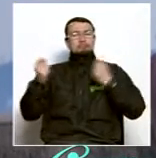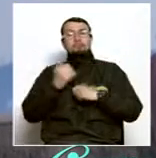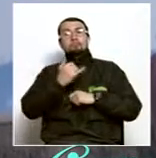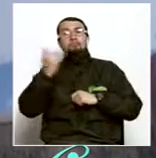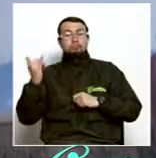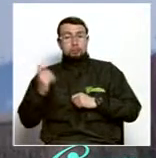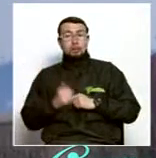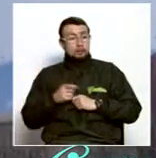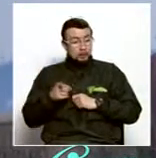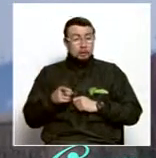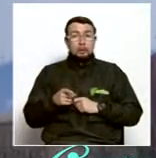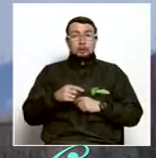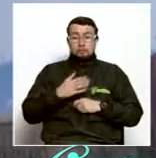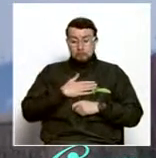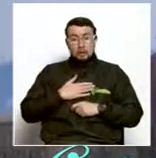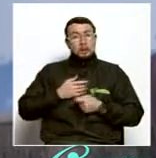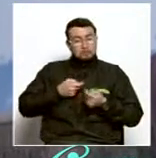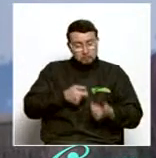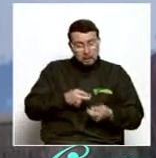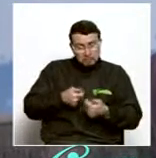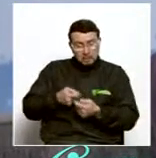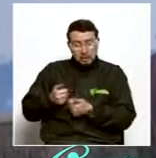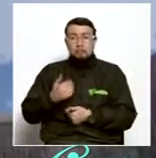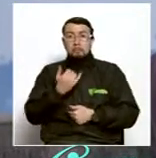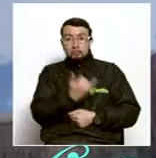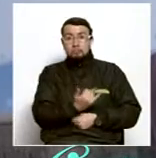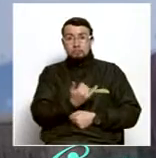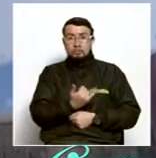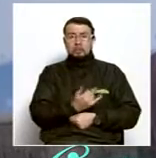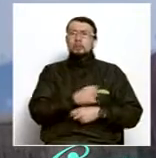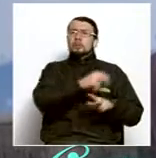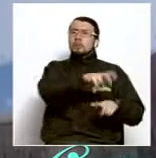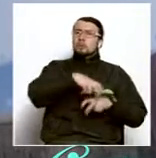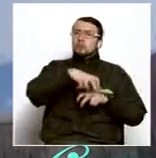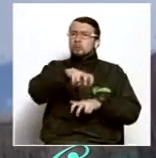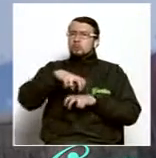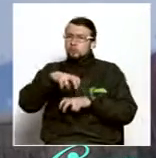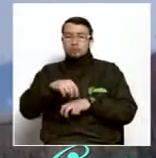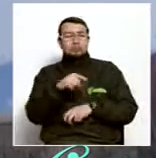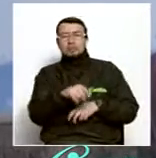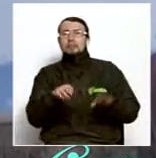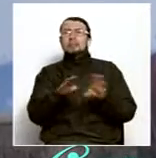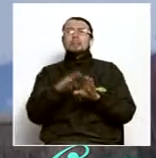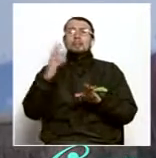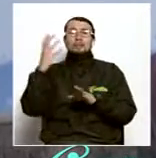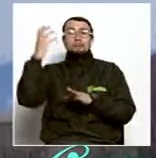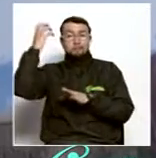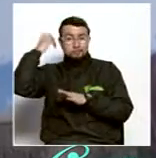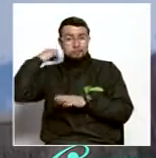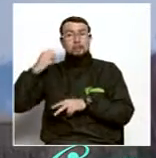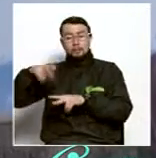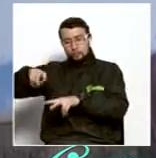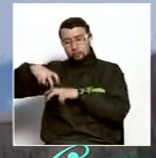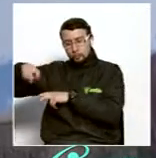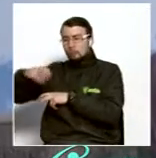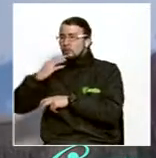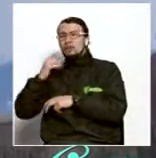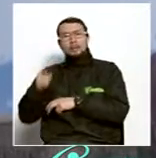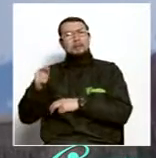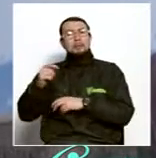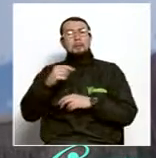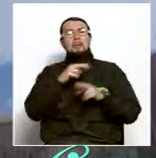Vamos a sembrar nuestro propio alimento y vamos a sembrarlo como lo sembraban los antepasados. Todas estas ciudades